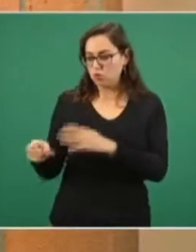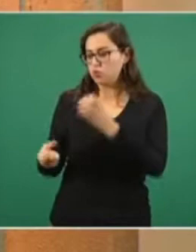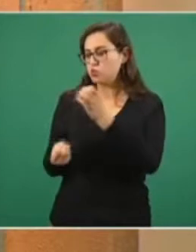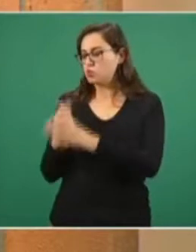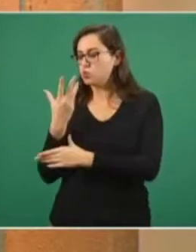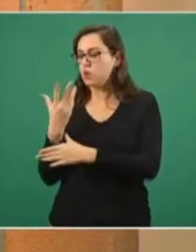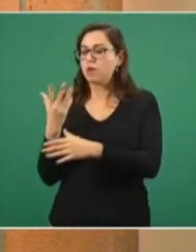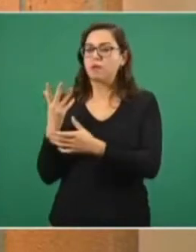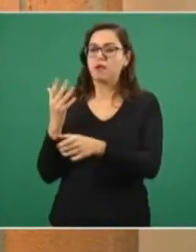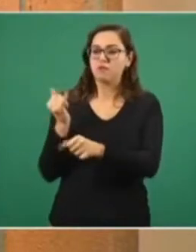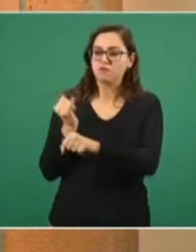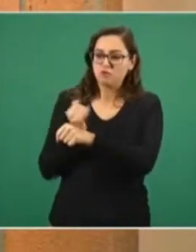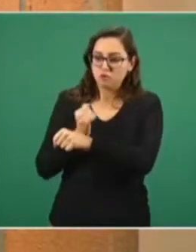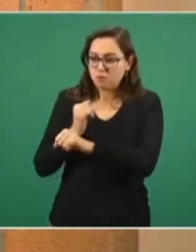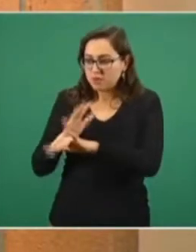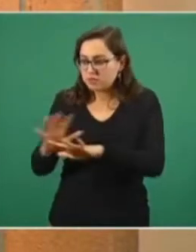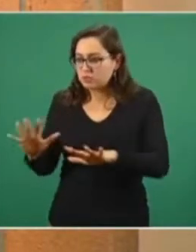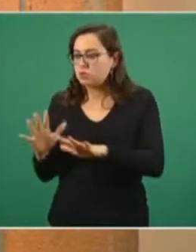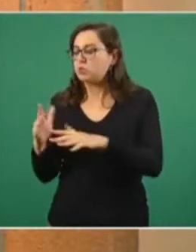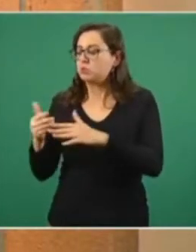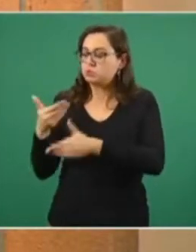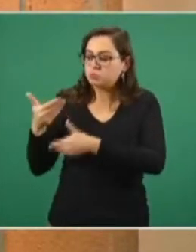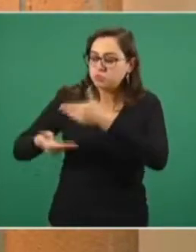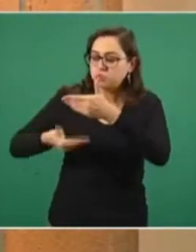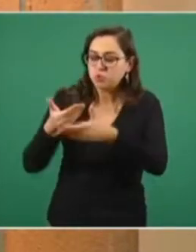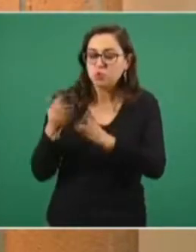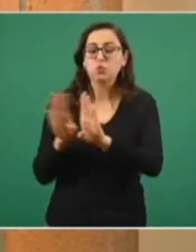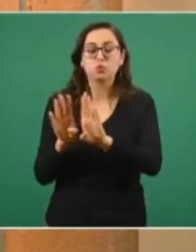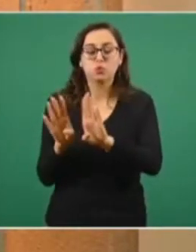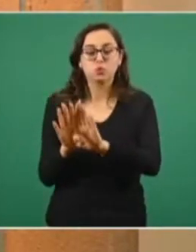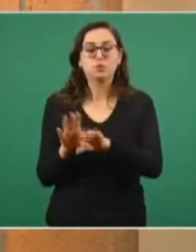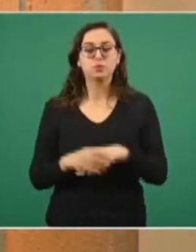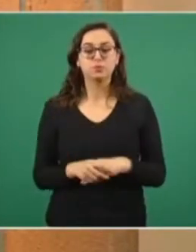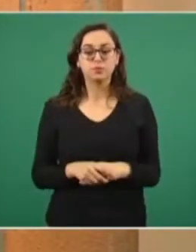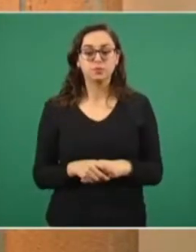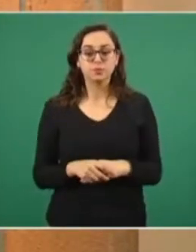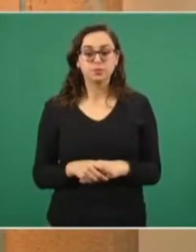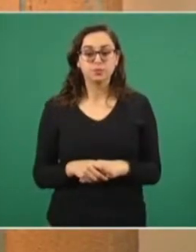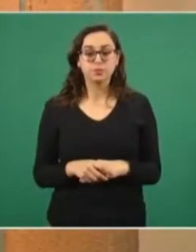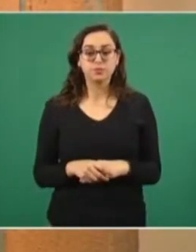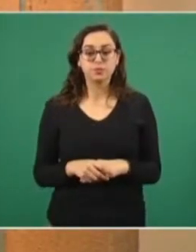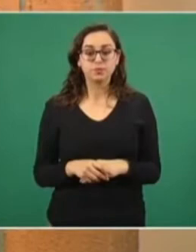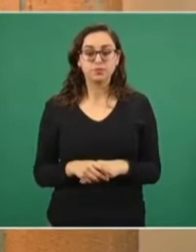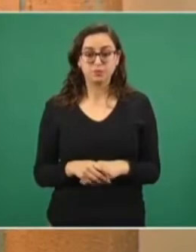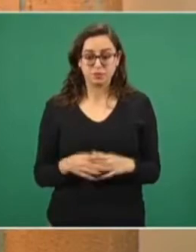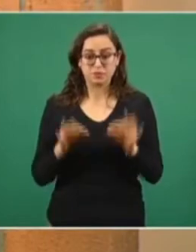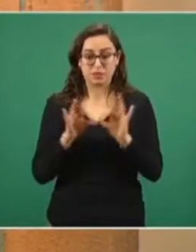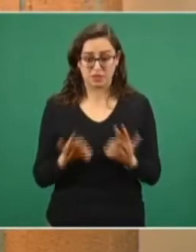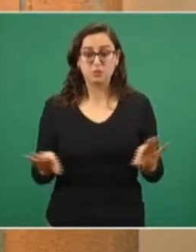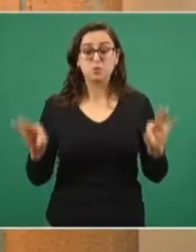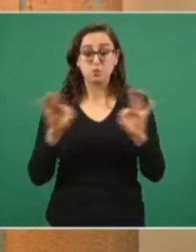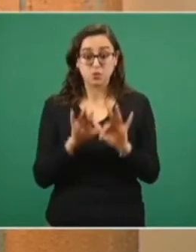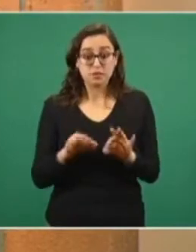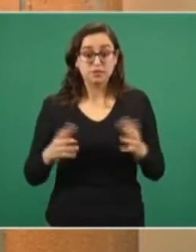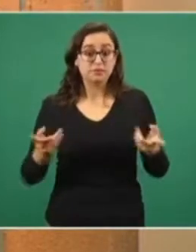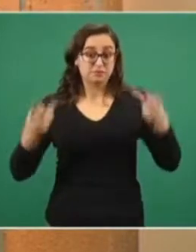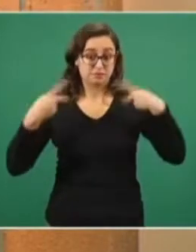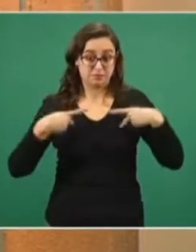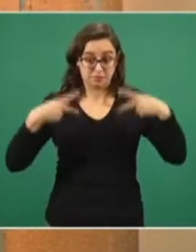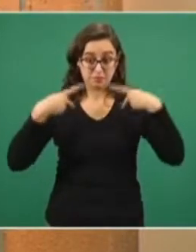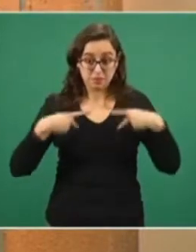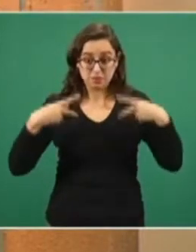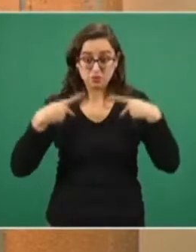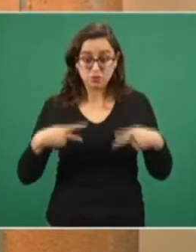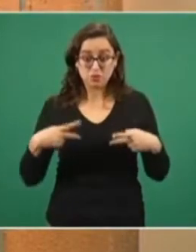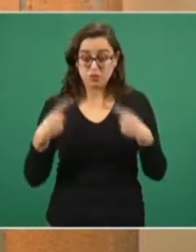paciente de cómo sigue. Para ello, sería importante que quienes tengan historial de reacciones alérgicas